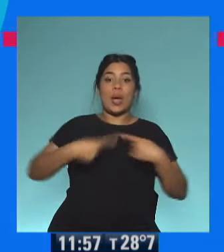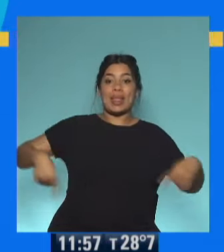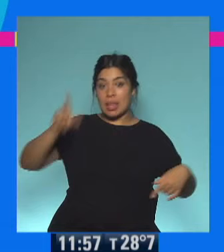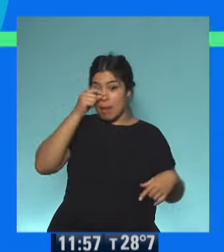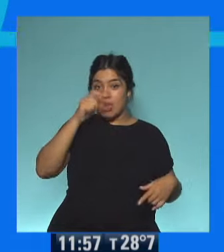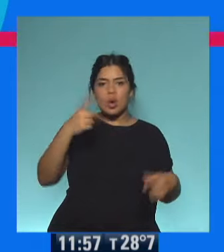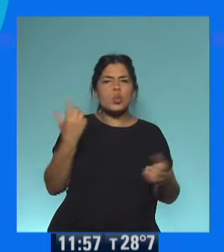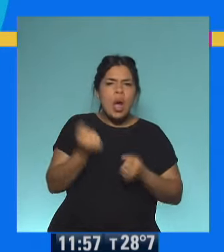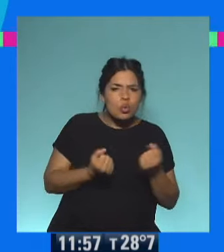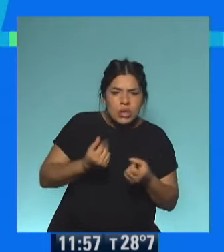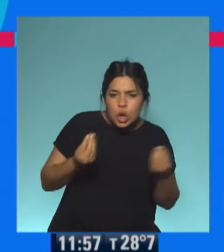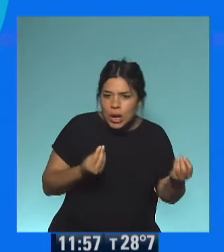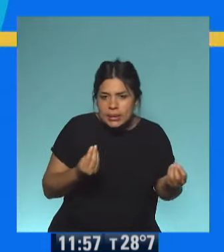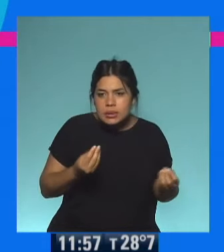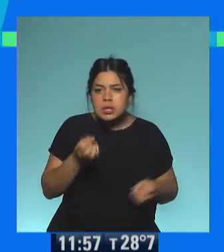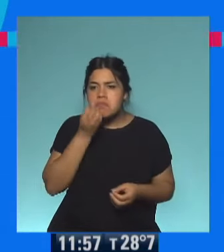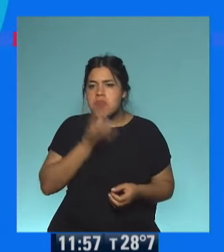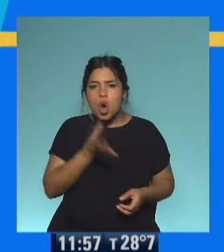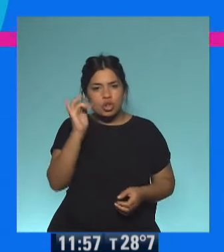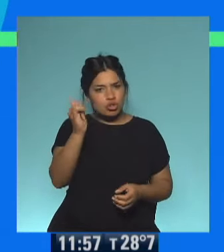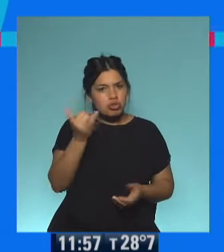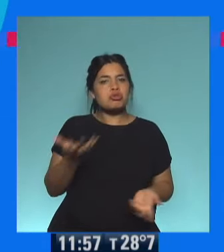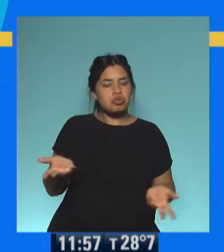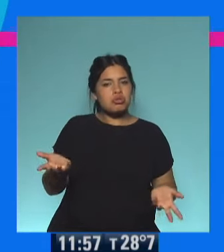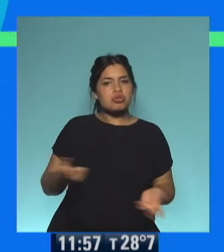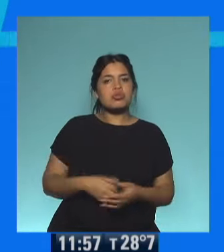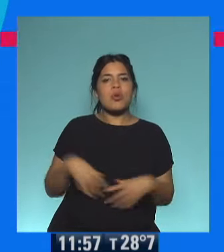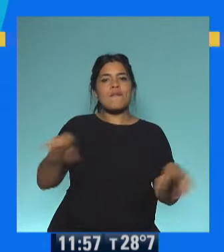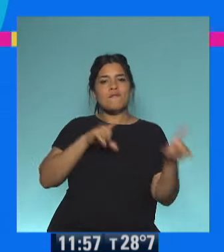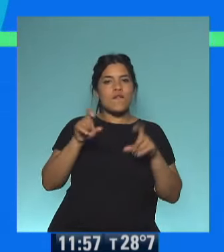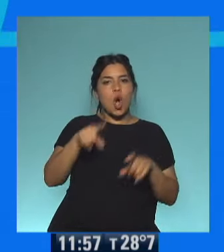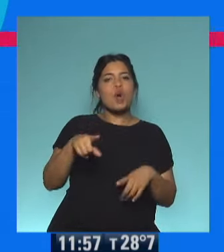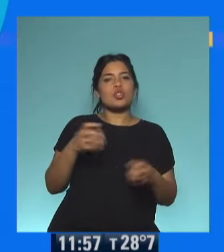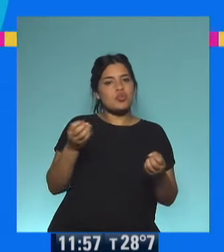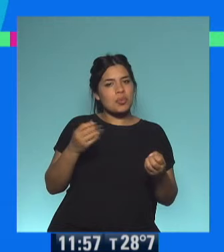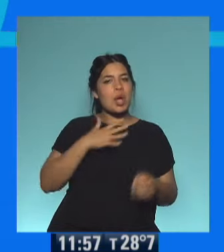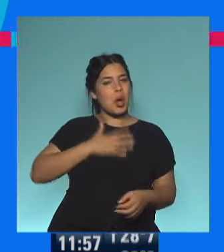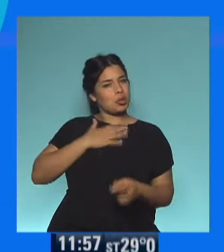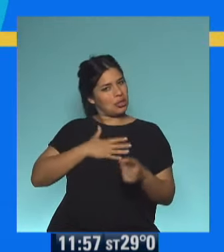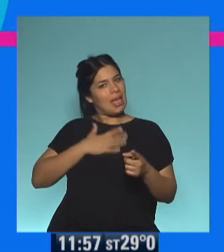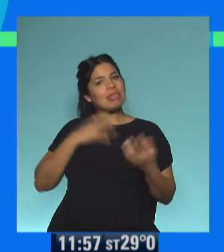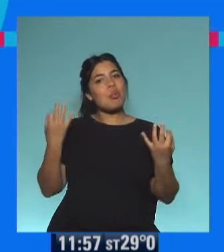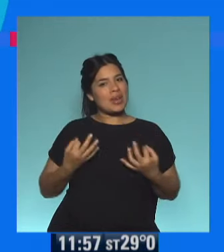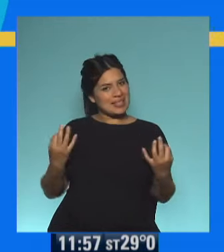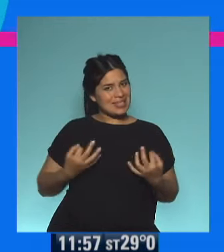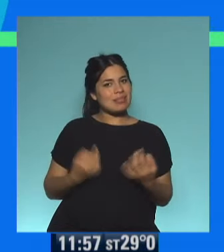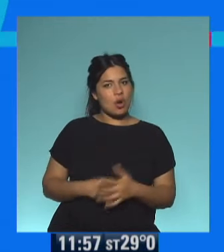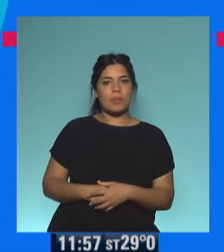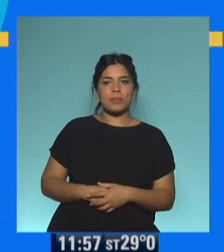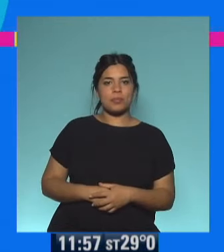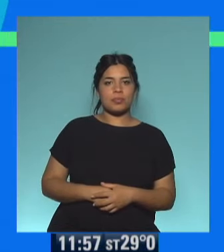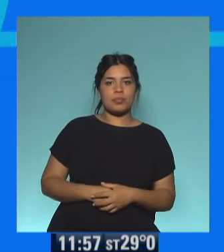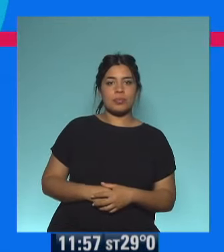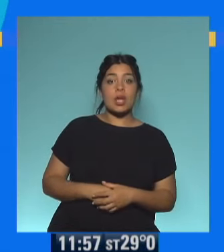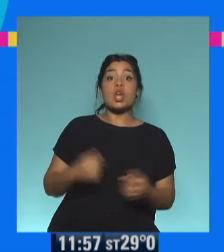autito pareciera, sí, ¿no? Un auto espectacular. Hermoso, Pedro ahí llegó a la foto con nosotros, también ahí muy contentos, buenísimo. Mi